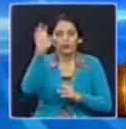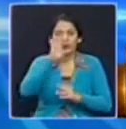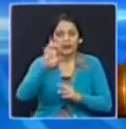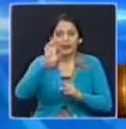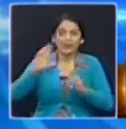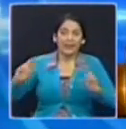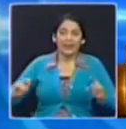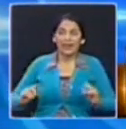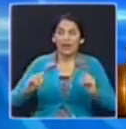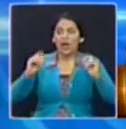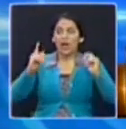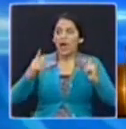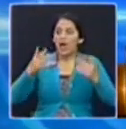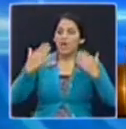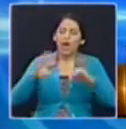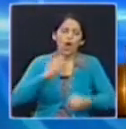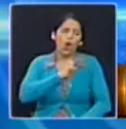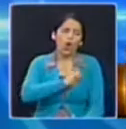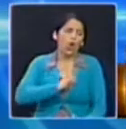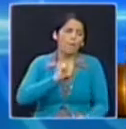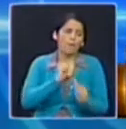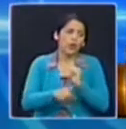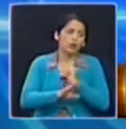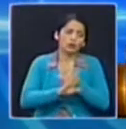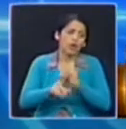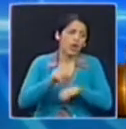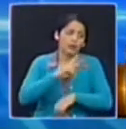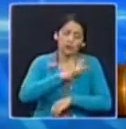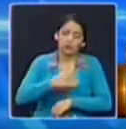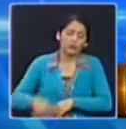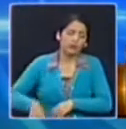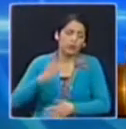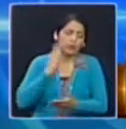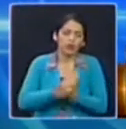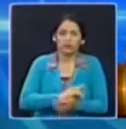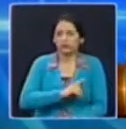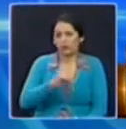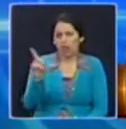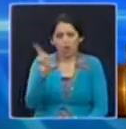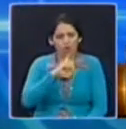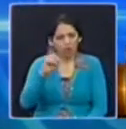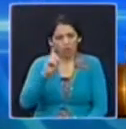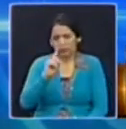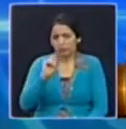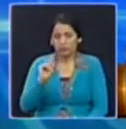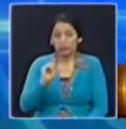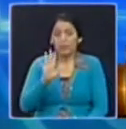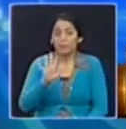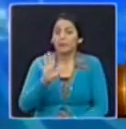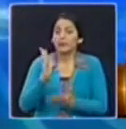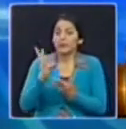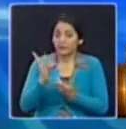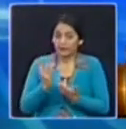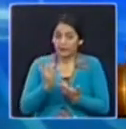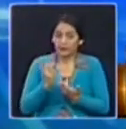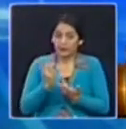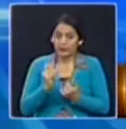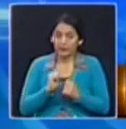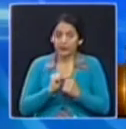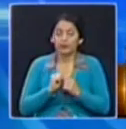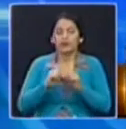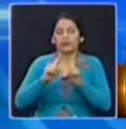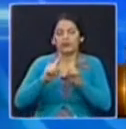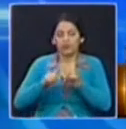hay que ganarle al 2 de enero. Después de ese plazo, o después de este acto, que puede ser por fuerza de